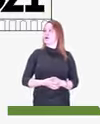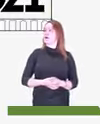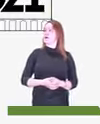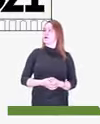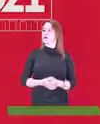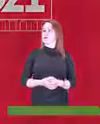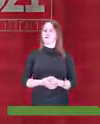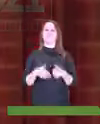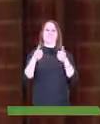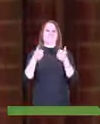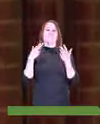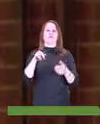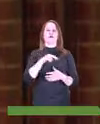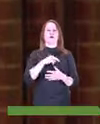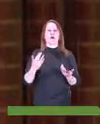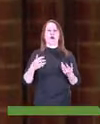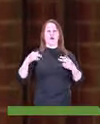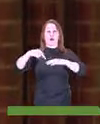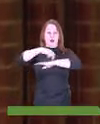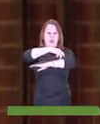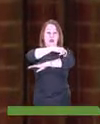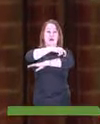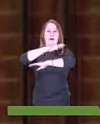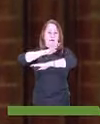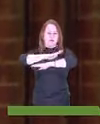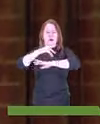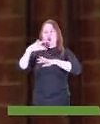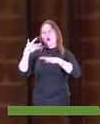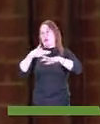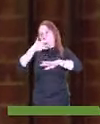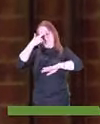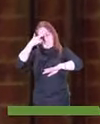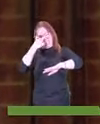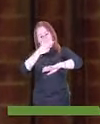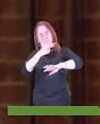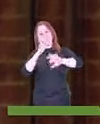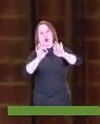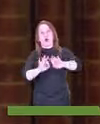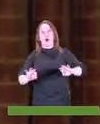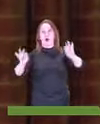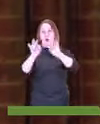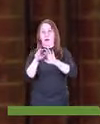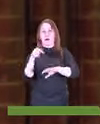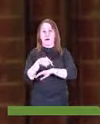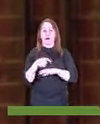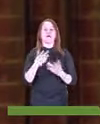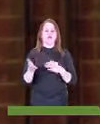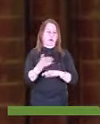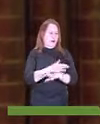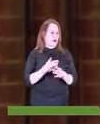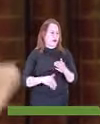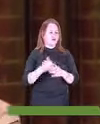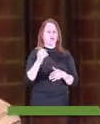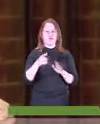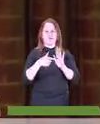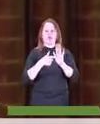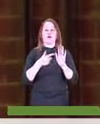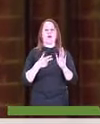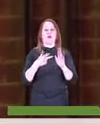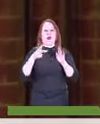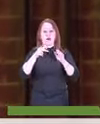andenes? Muy bien, para nosotros los andenes son un espacio sagrado. Ya lo venía diciendo yo en el principio de la presentación, el